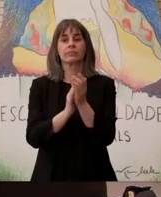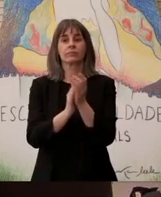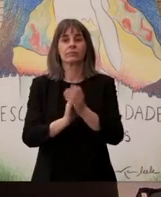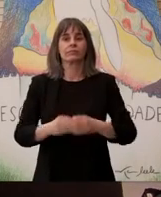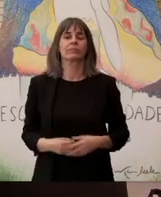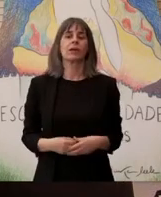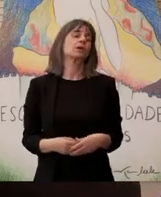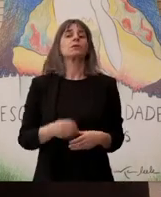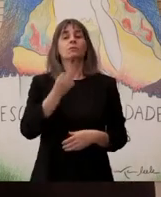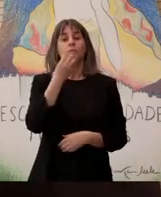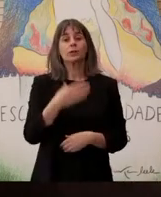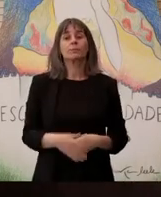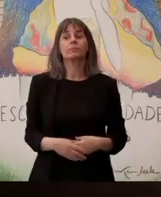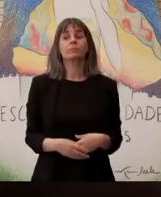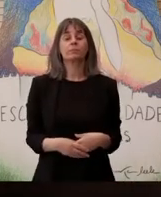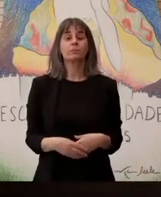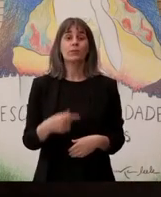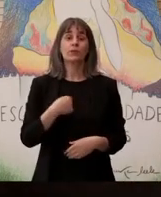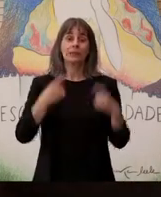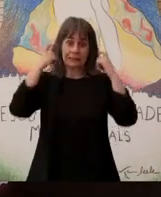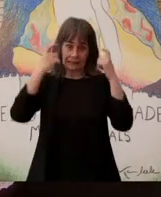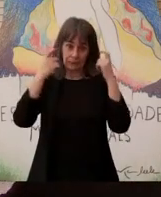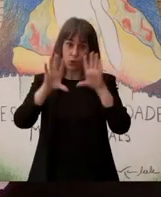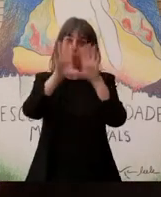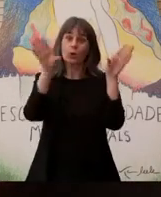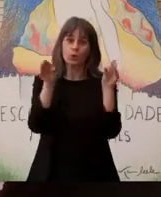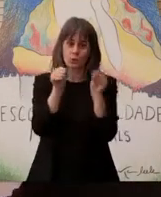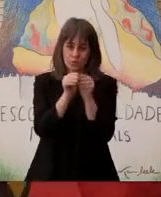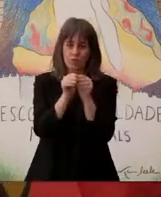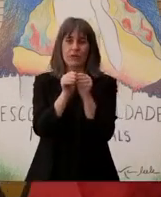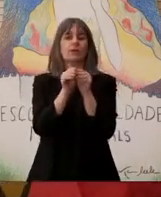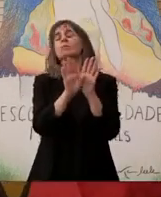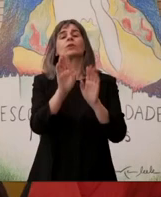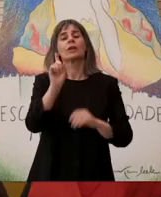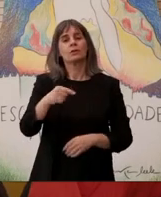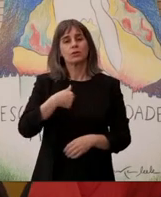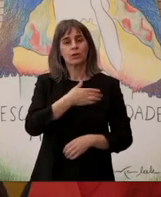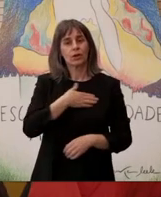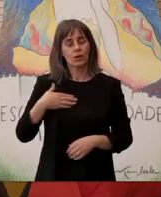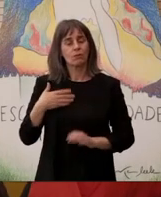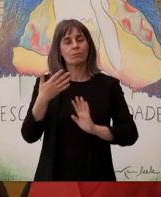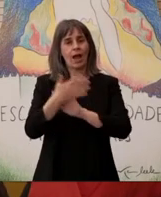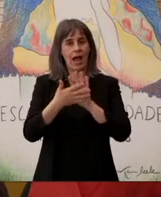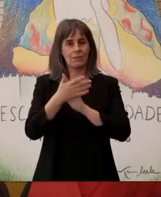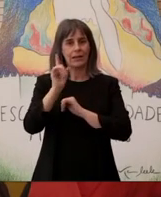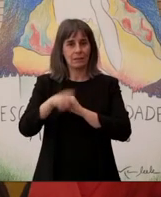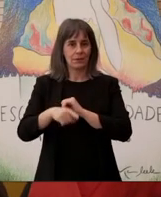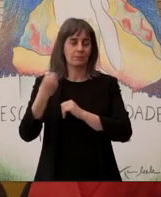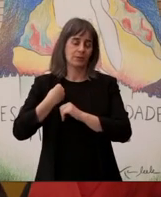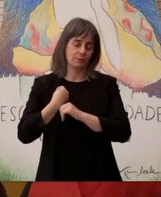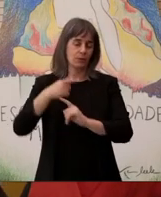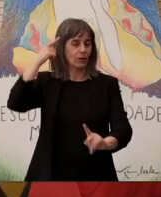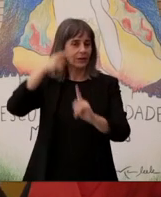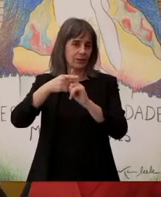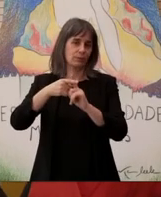Bueno pues sé un voy a intentar resumir un poquito pero sí también remitir mentón pocos tíos que quedó tan de sentido que